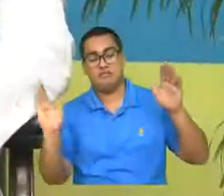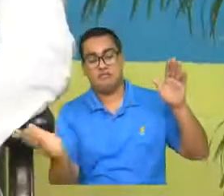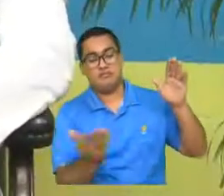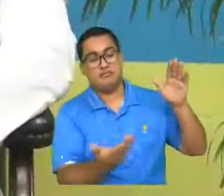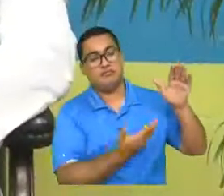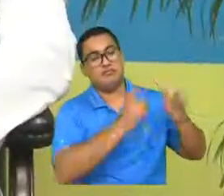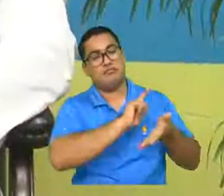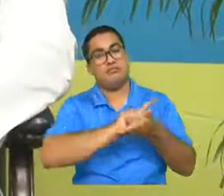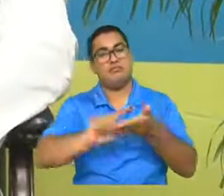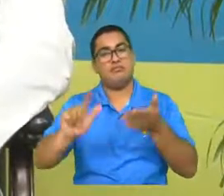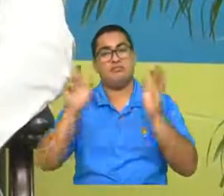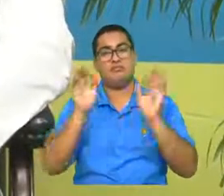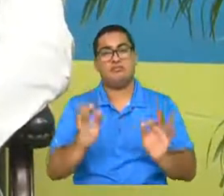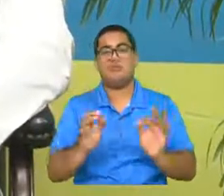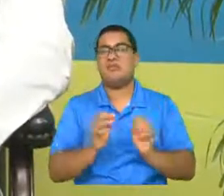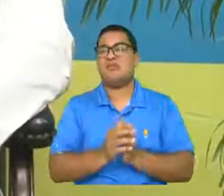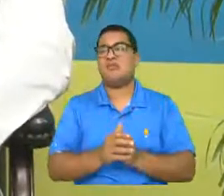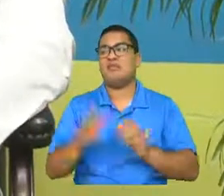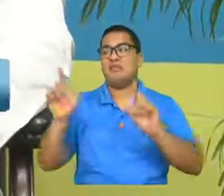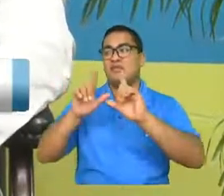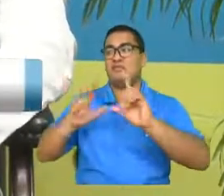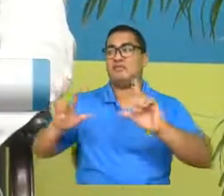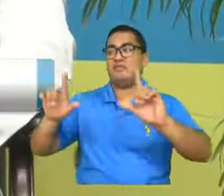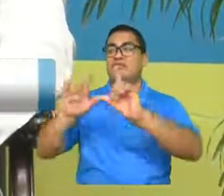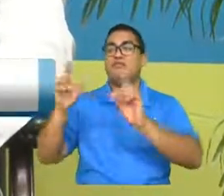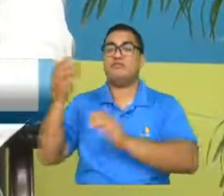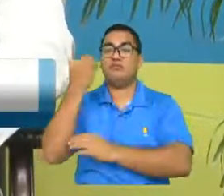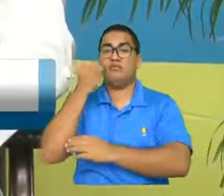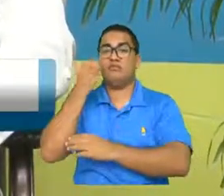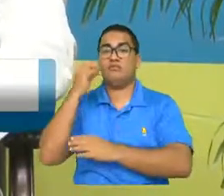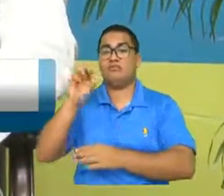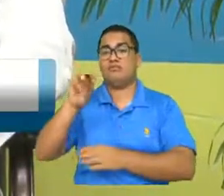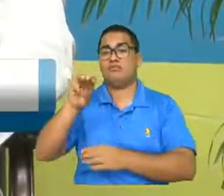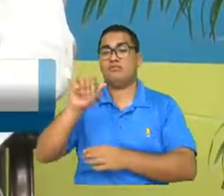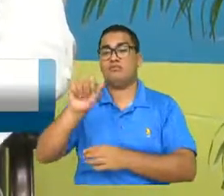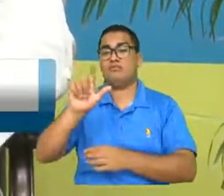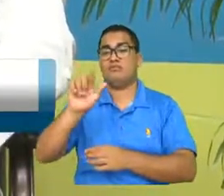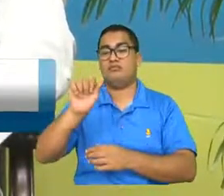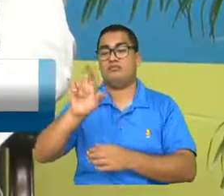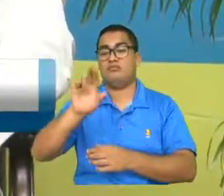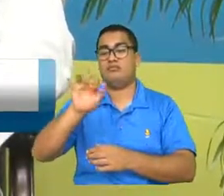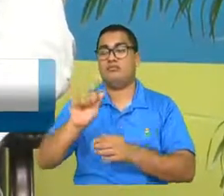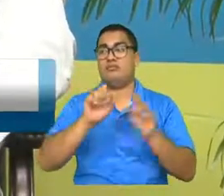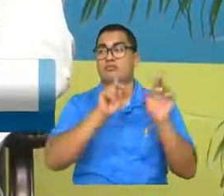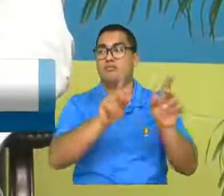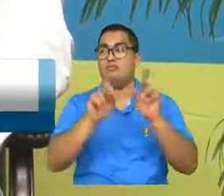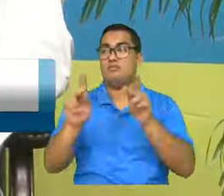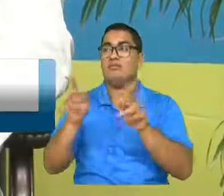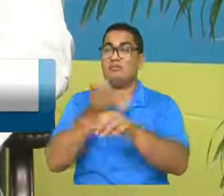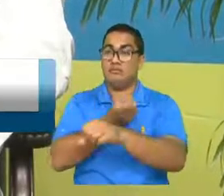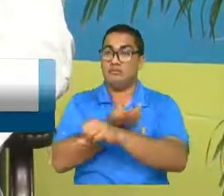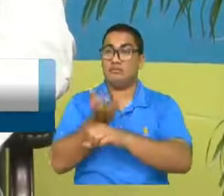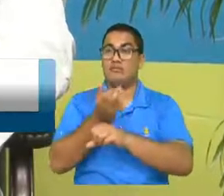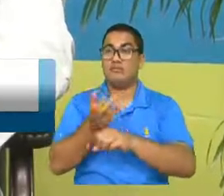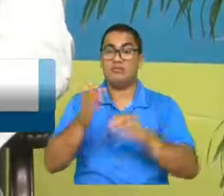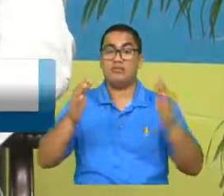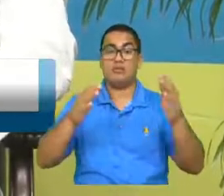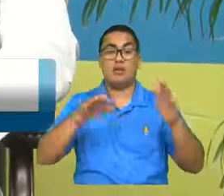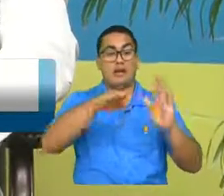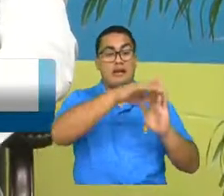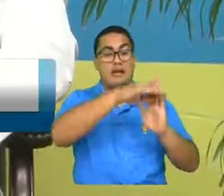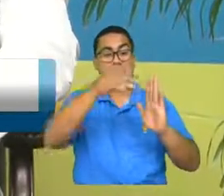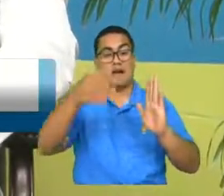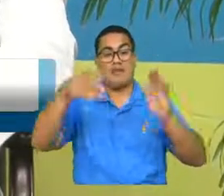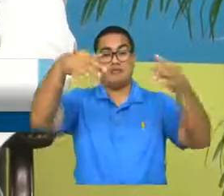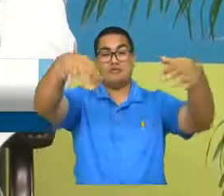En esas zonas donde hay malaria, se le recomienda a las personas que usen mosquitero para